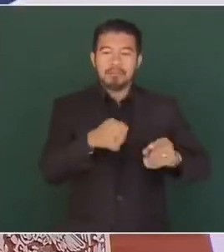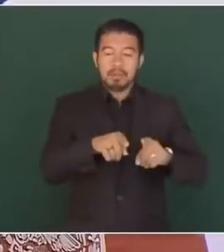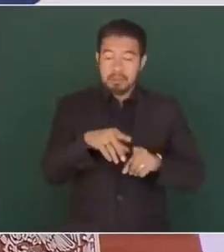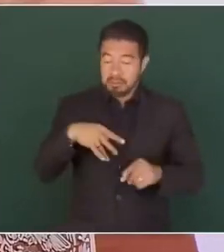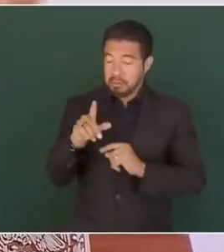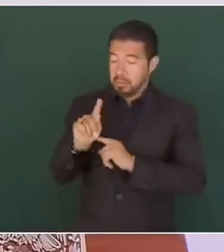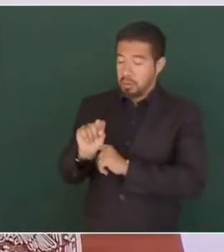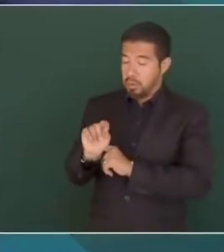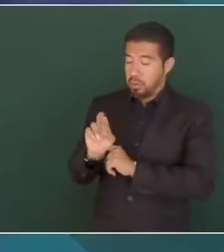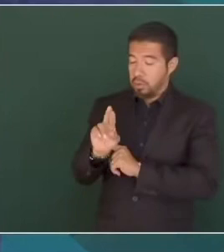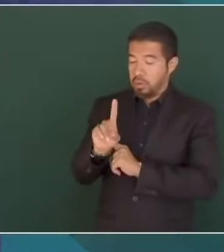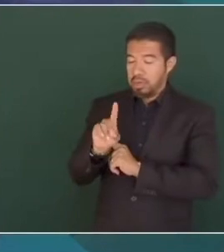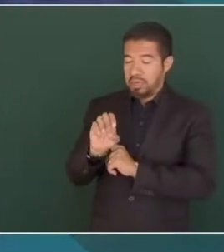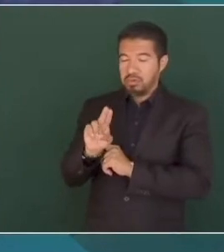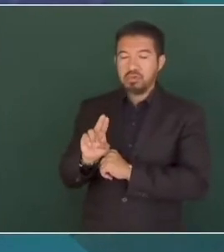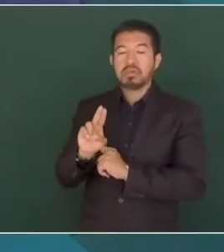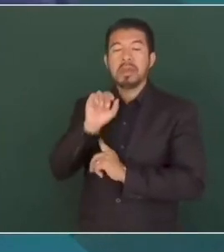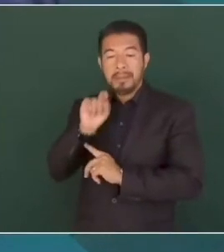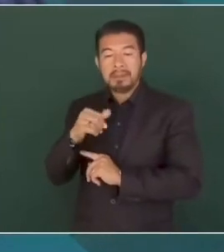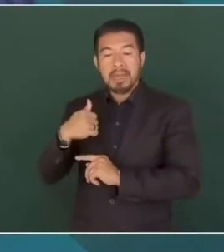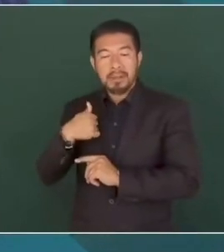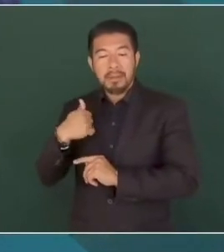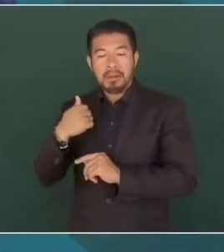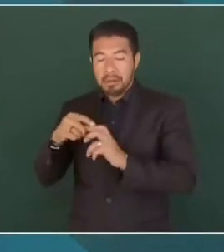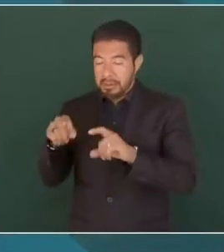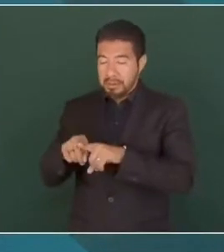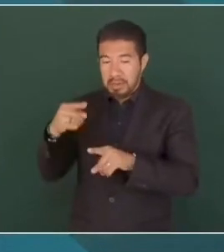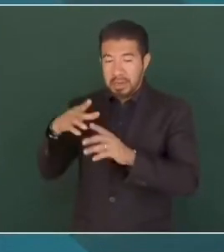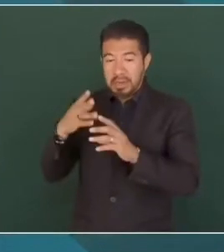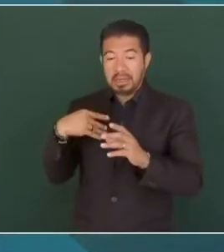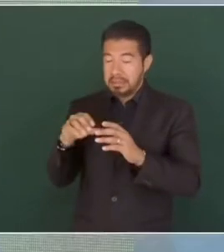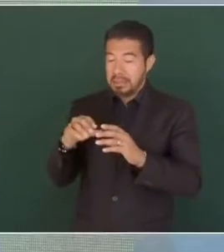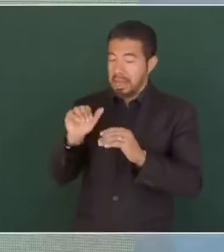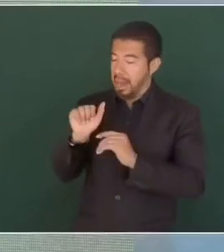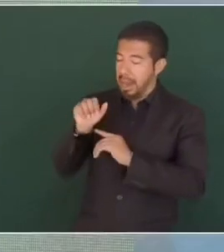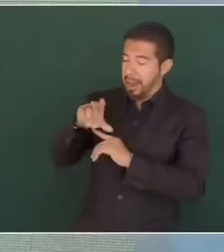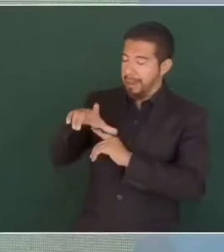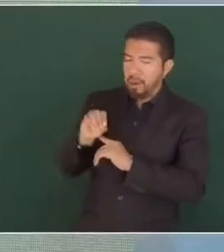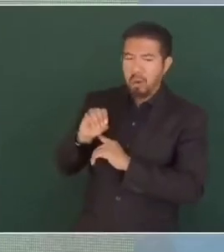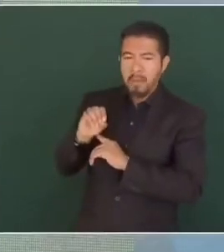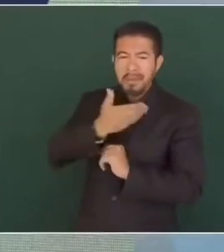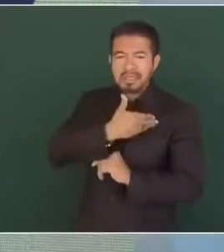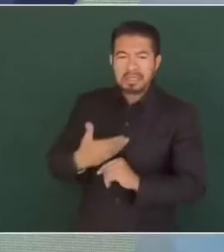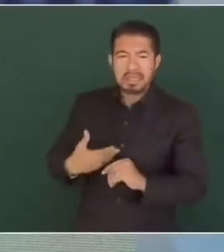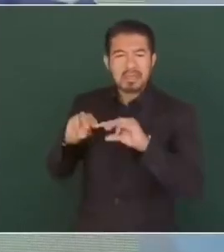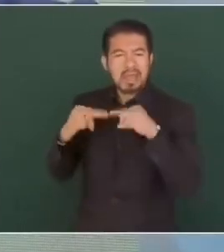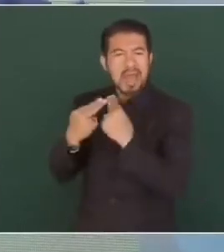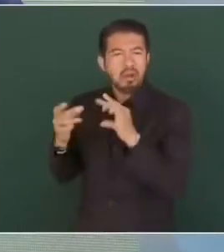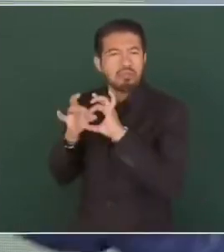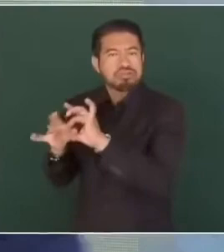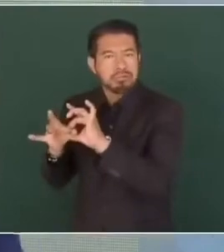conocieran la campaña de AMLO, presidente narco. Ellos tienen la